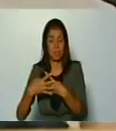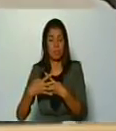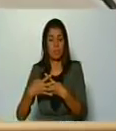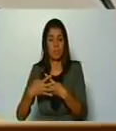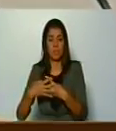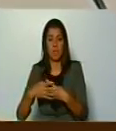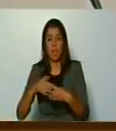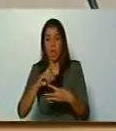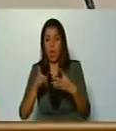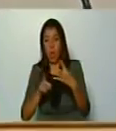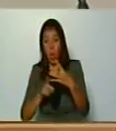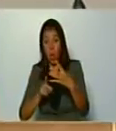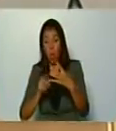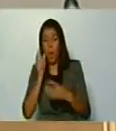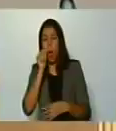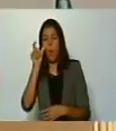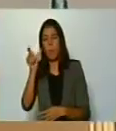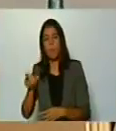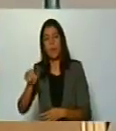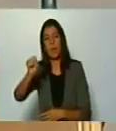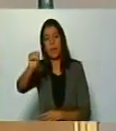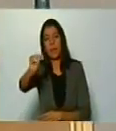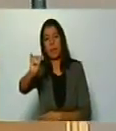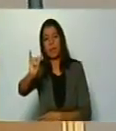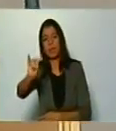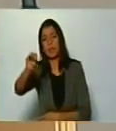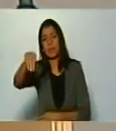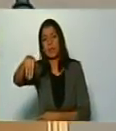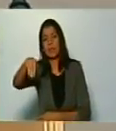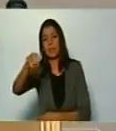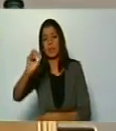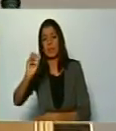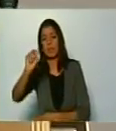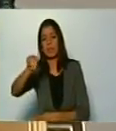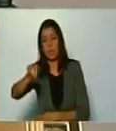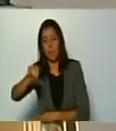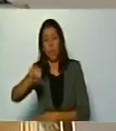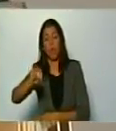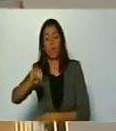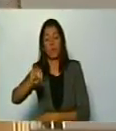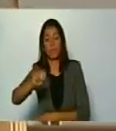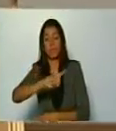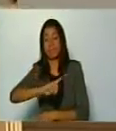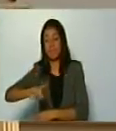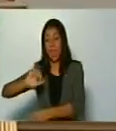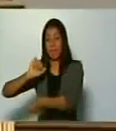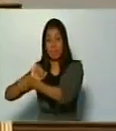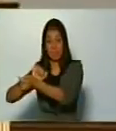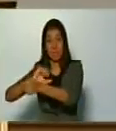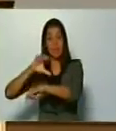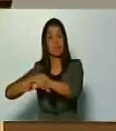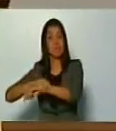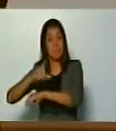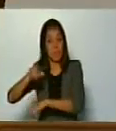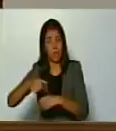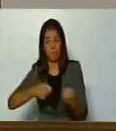Simón Sáez Mérida también era uno de esos parlamentarios que de facto fueron llevados a las mazmorras del San Carlos.